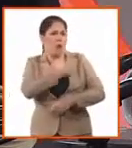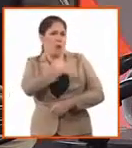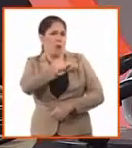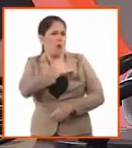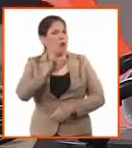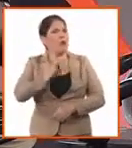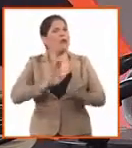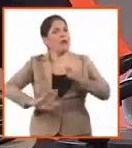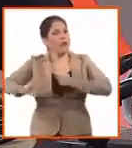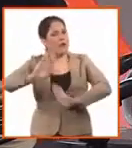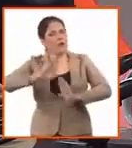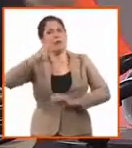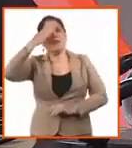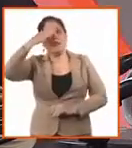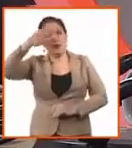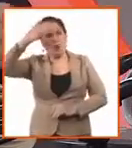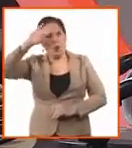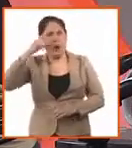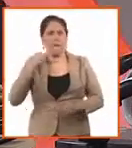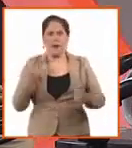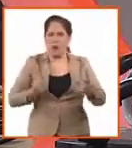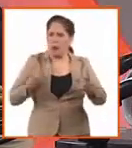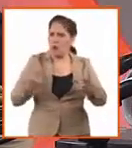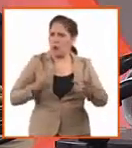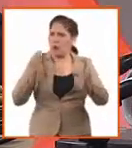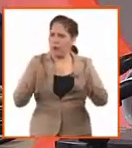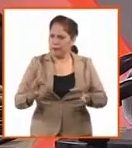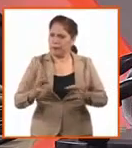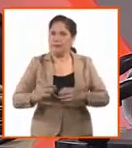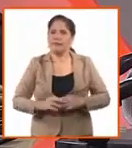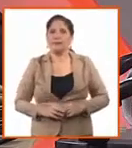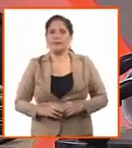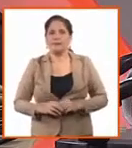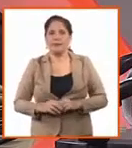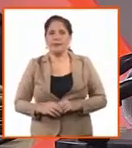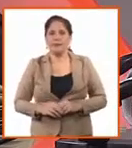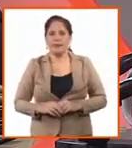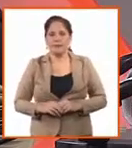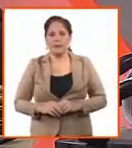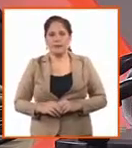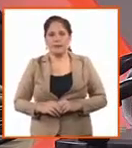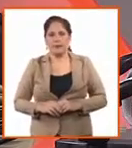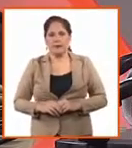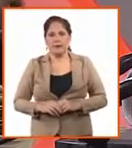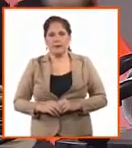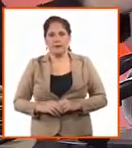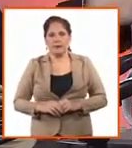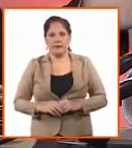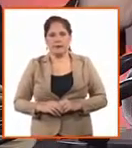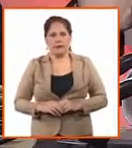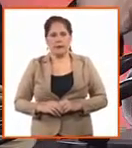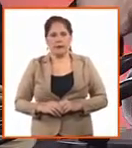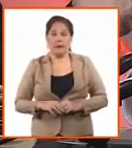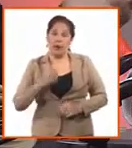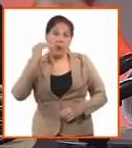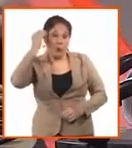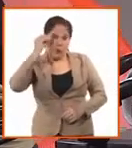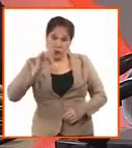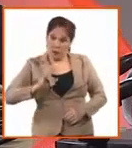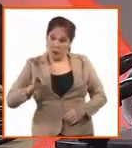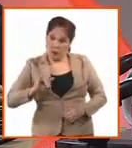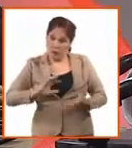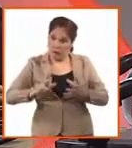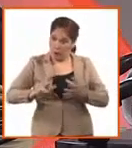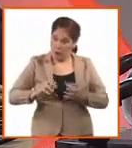los que reivindican y luchan por esa por esas realidades mejores para sus pueblos yo creo que por ahí también está